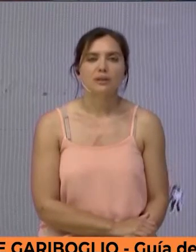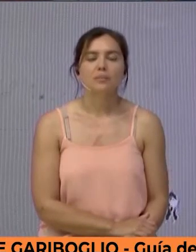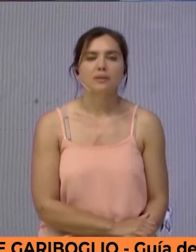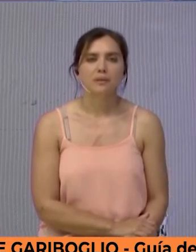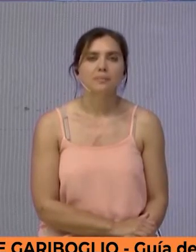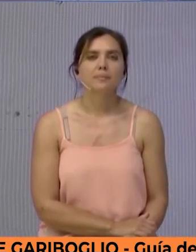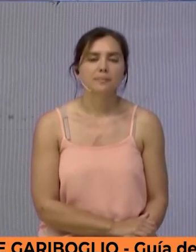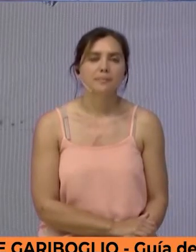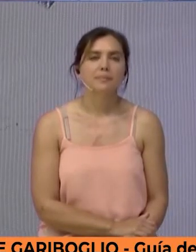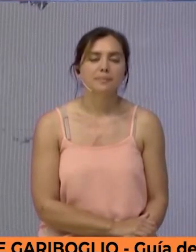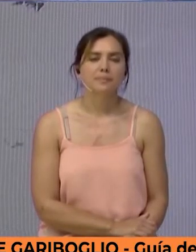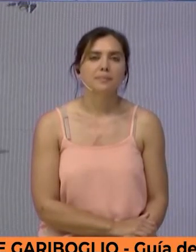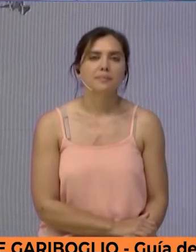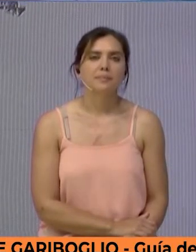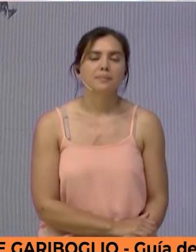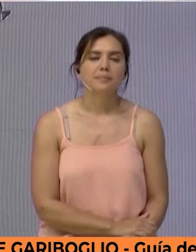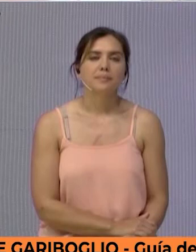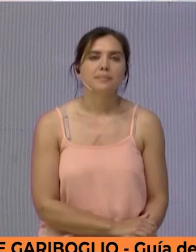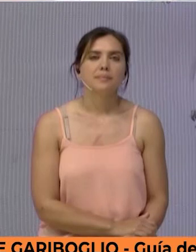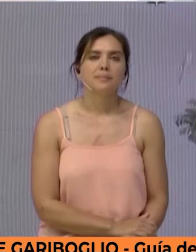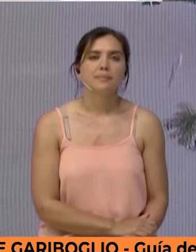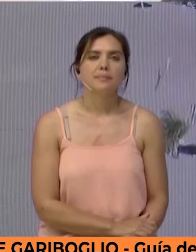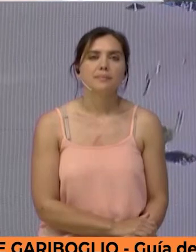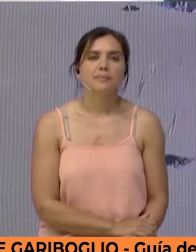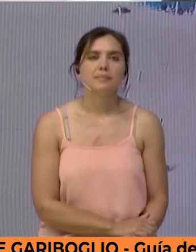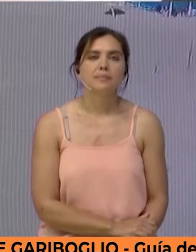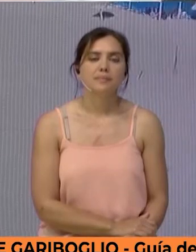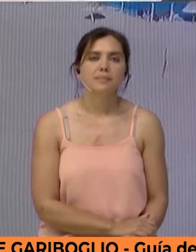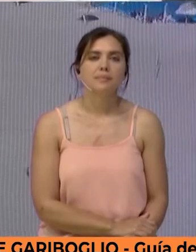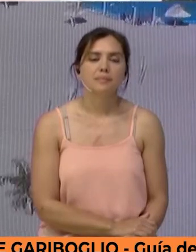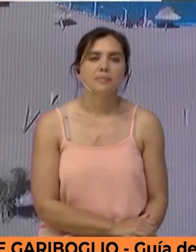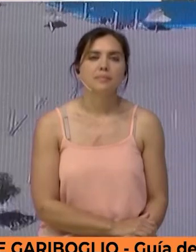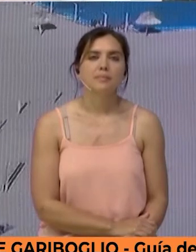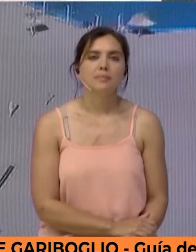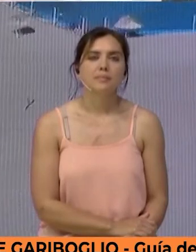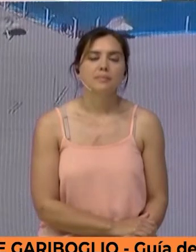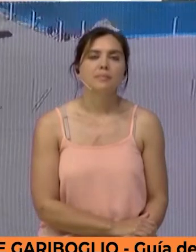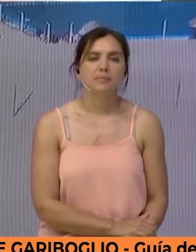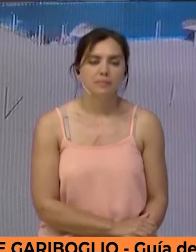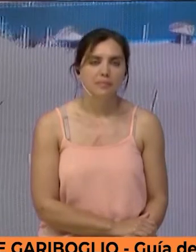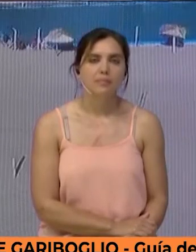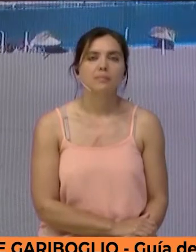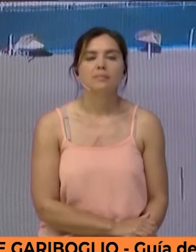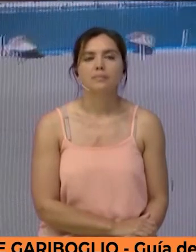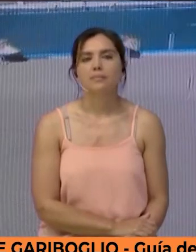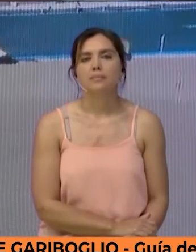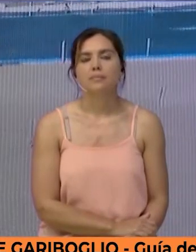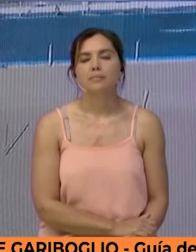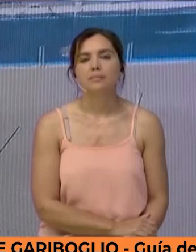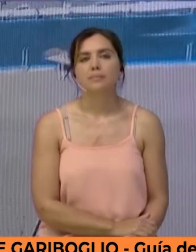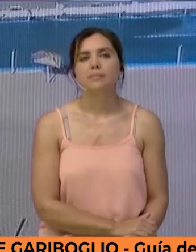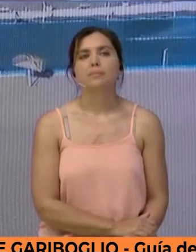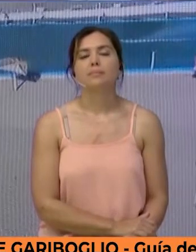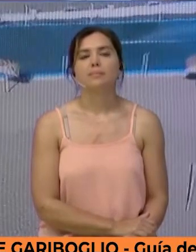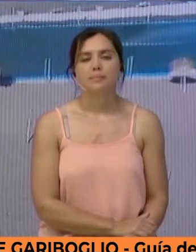Entonces, por ahí, digamos, es inconveniente para lo que es la producción ganadera porque inunda espacios de producción, pero sí